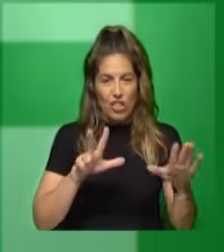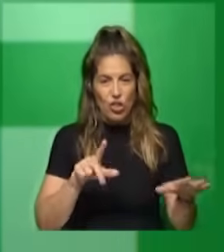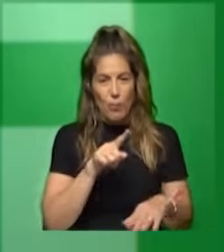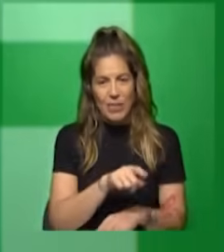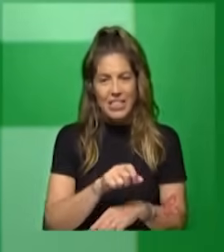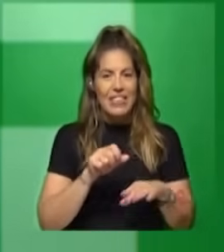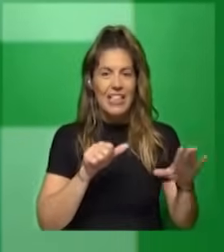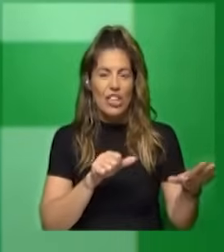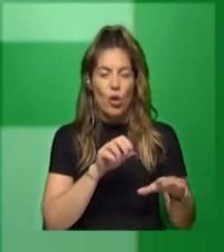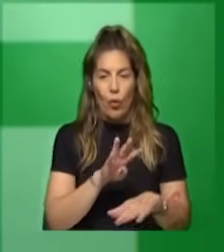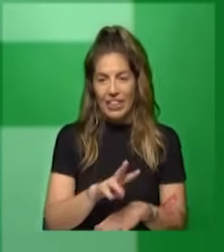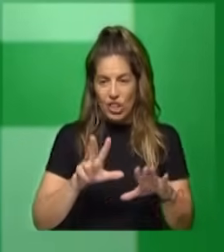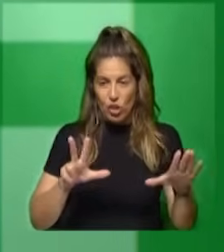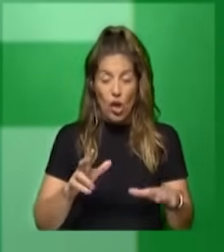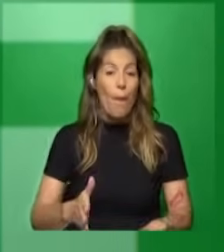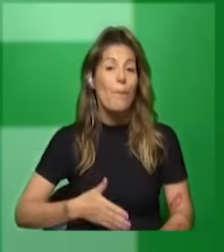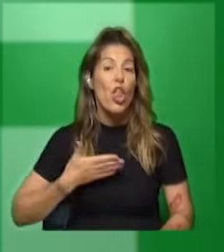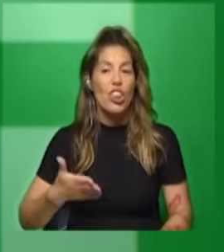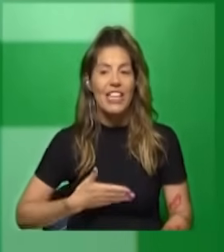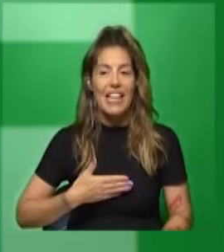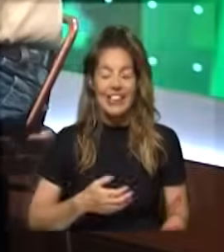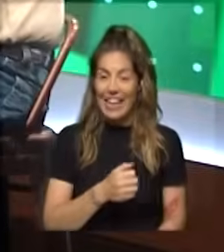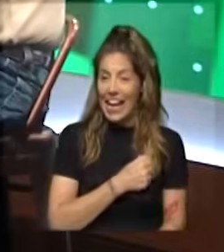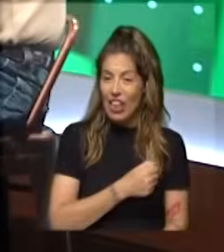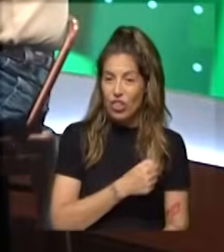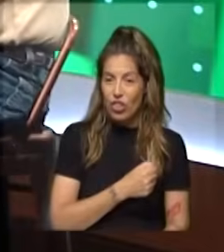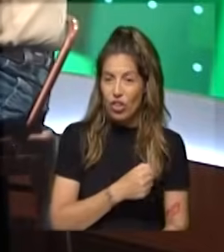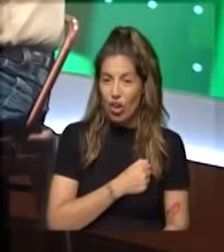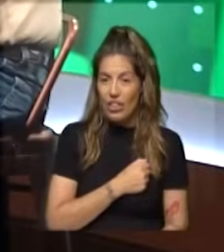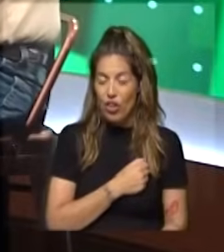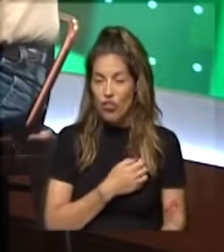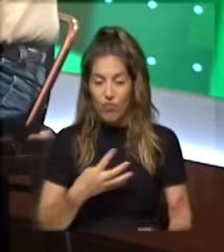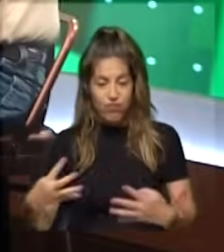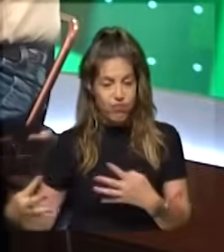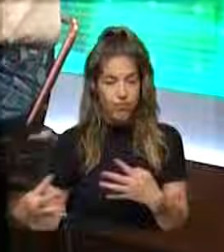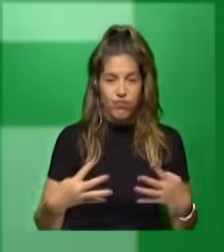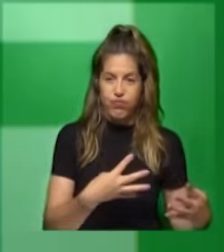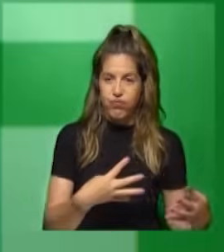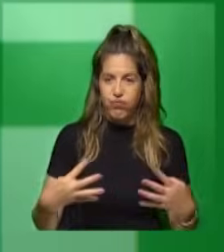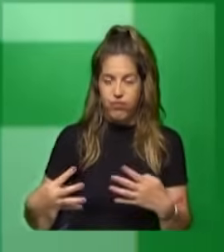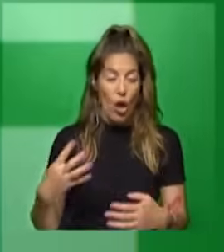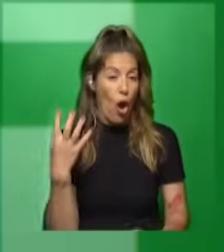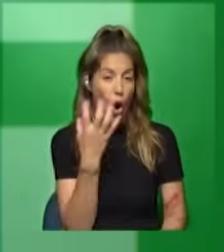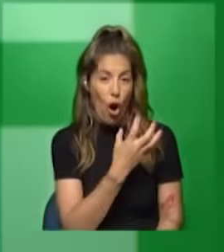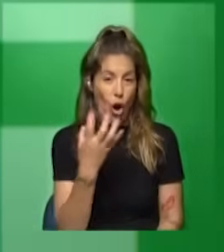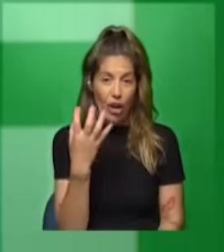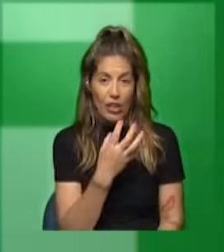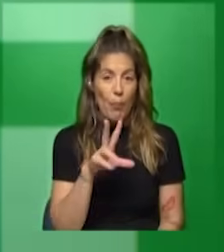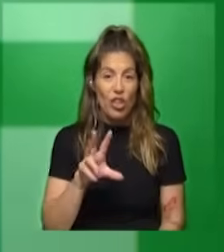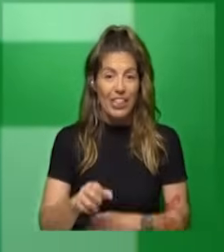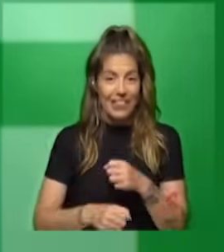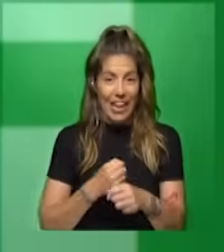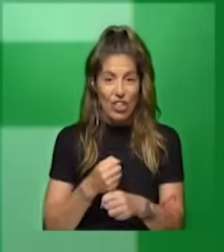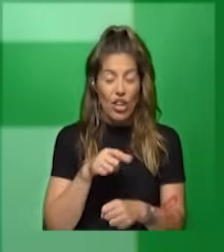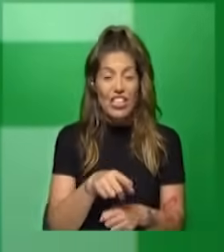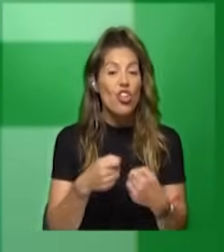1618-1648, donde protestantes y católicos se masacraron de manera terrible durante 30 años. Finalmente eso